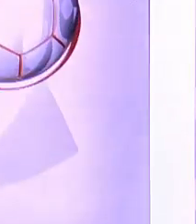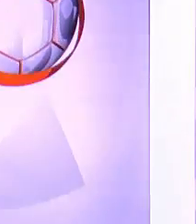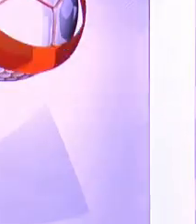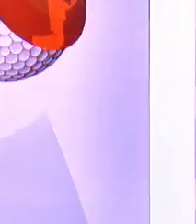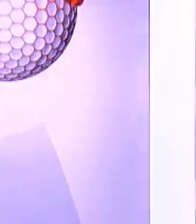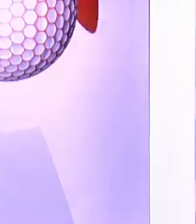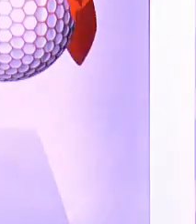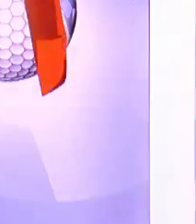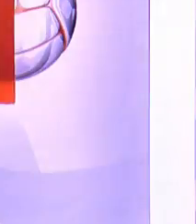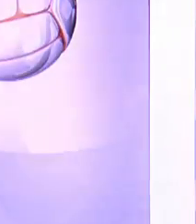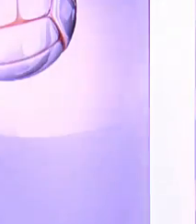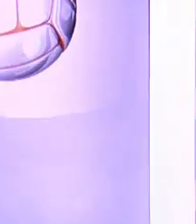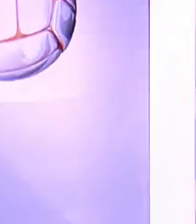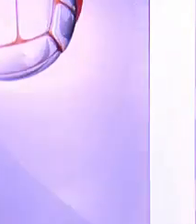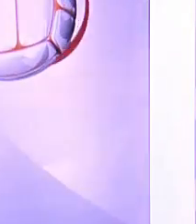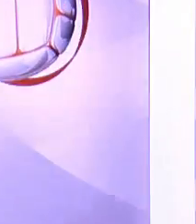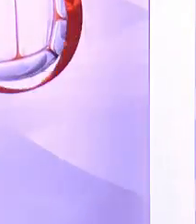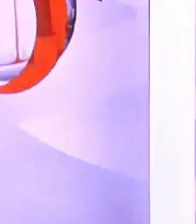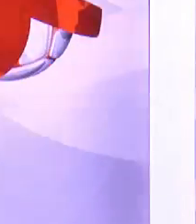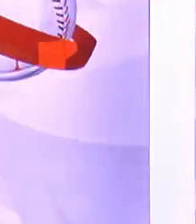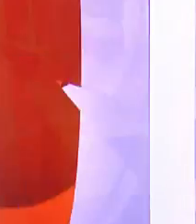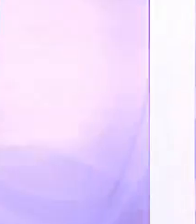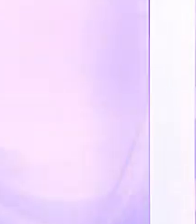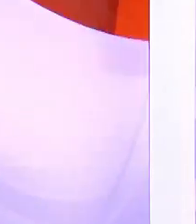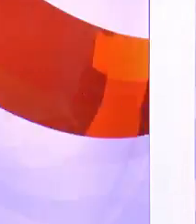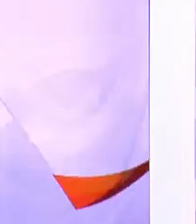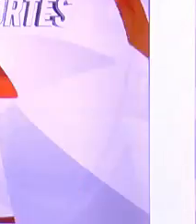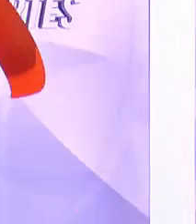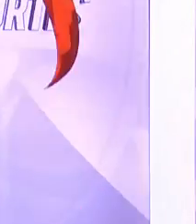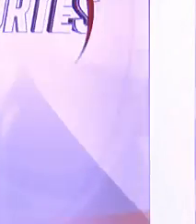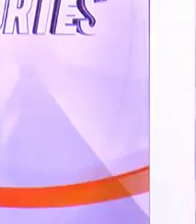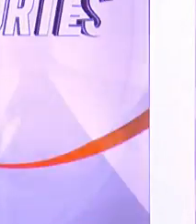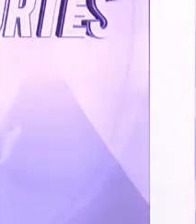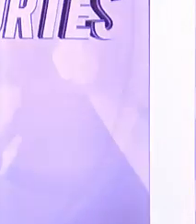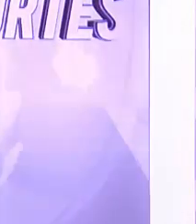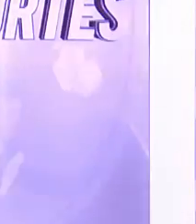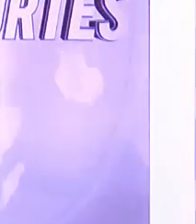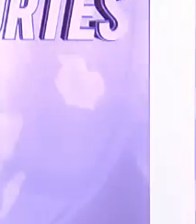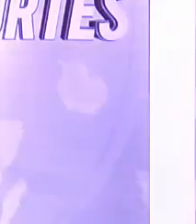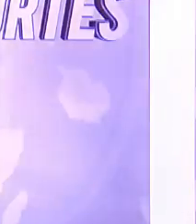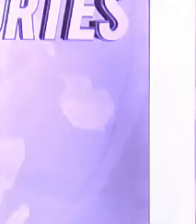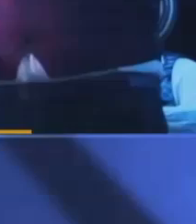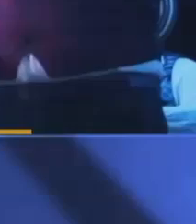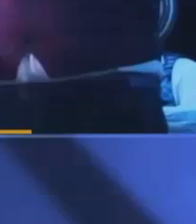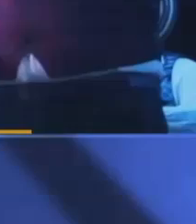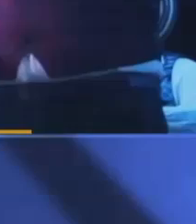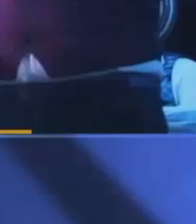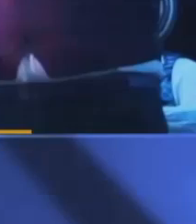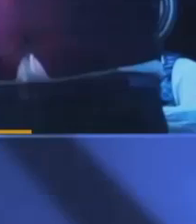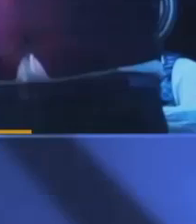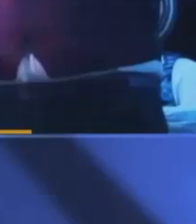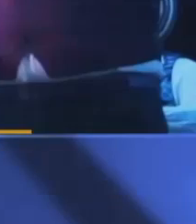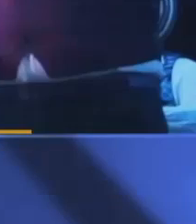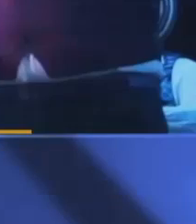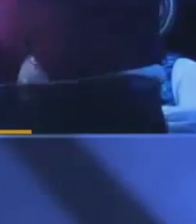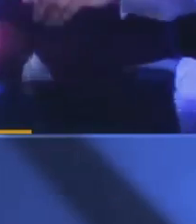Hacemos una pausa, pero al regresar, espere detalles de lo que fue la celebración de la Barranqueñeidad este fin de semana en nuestra